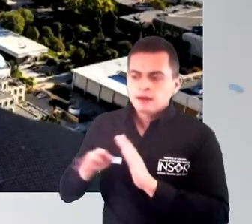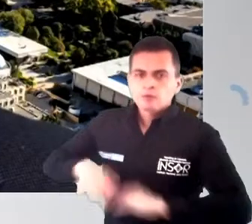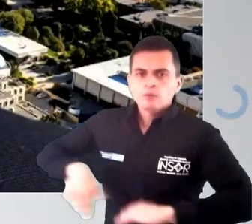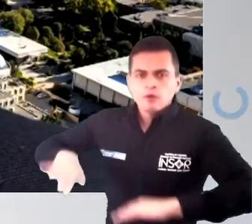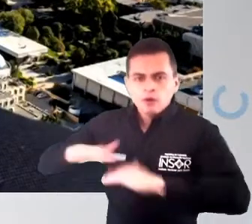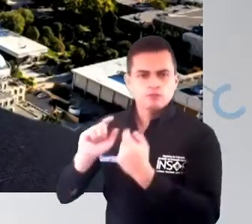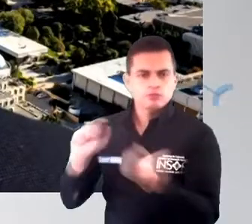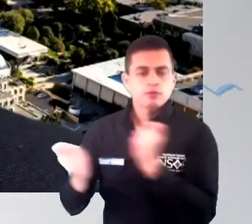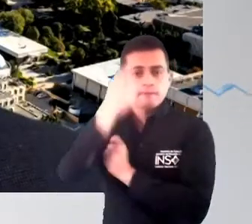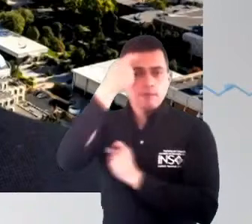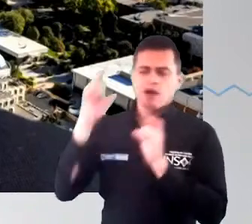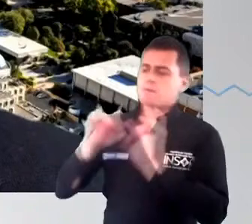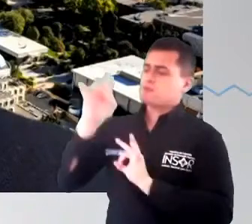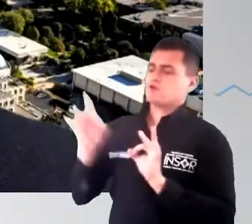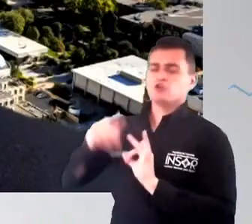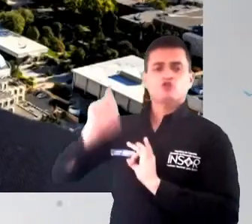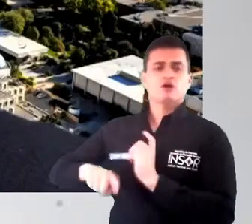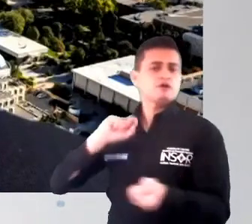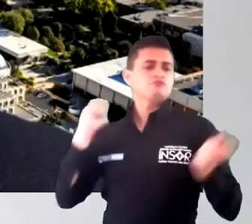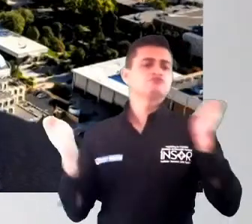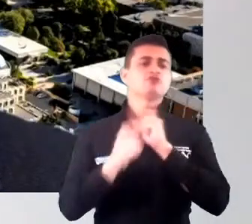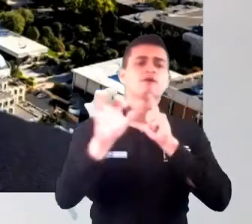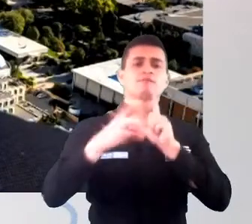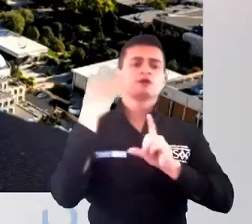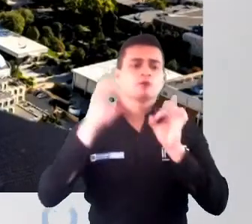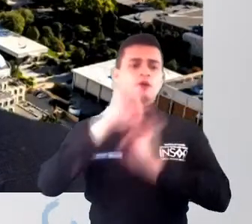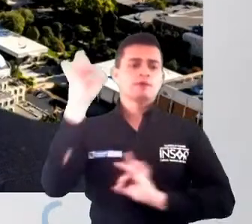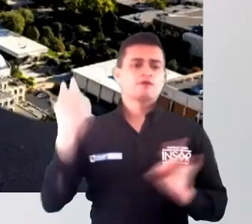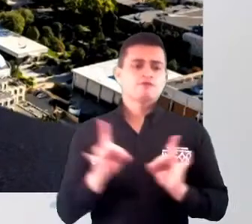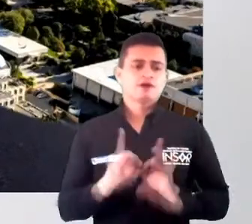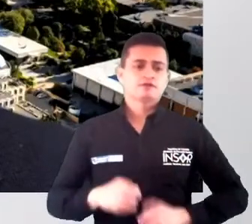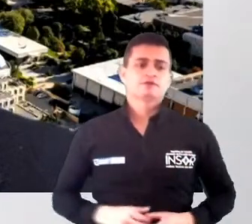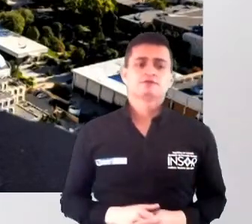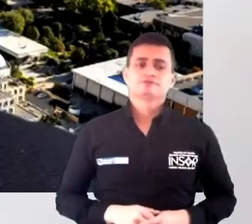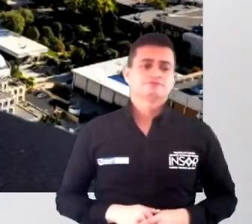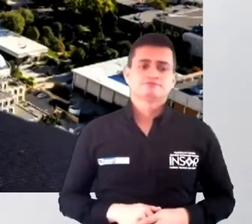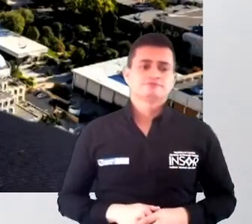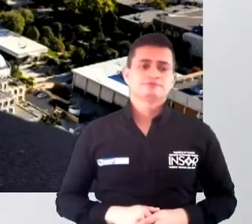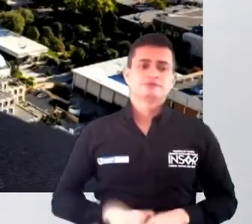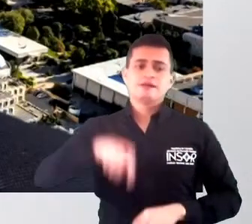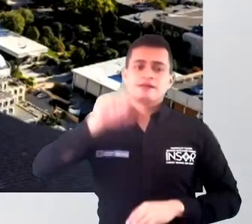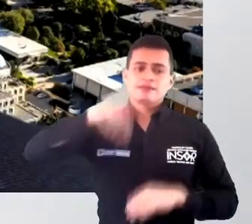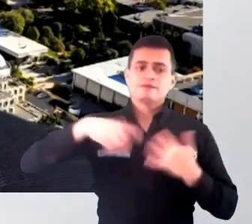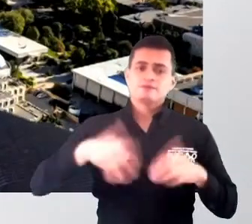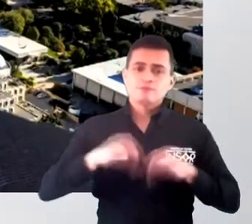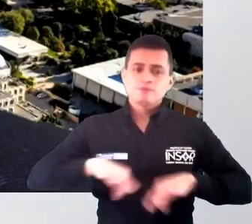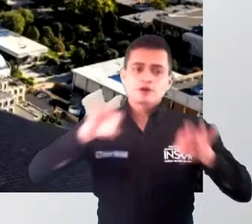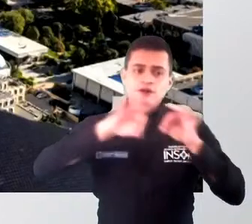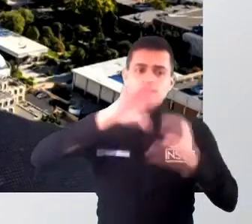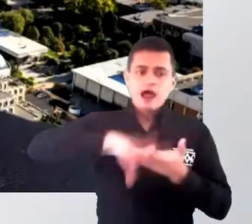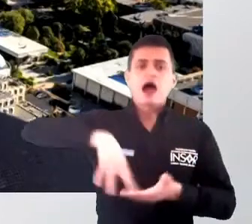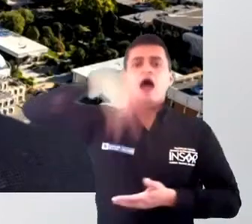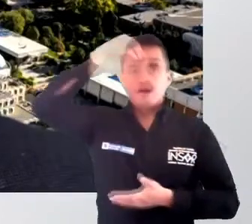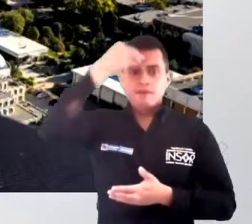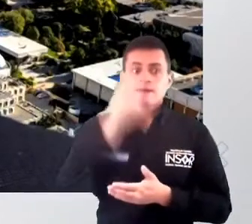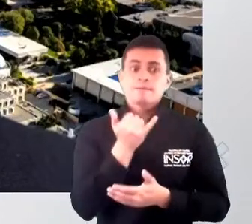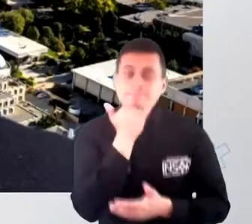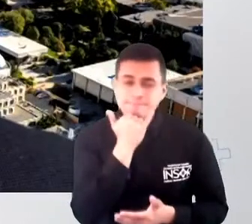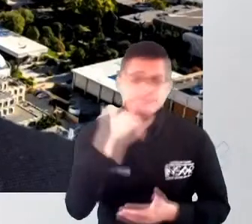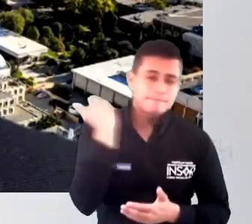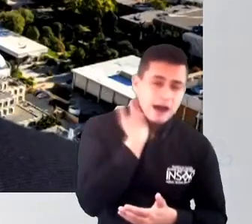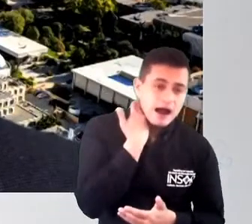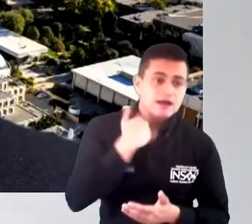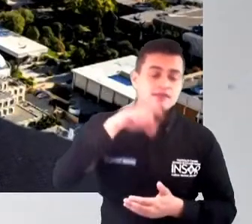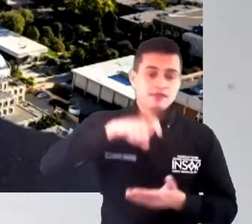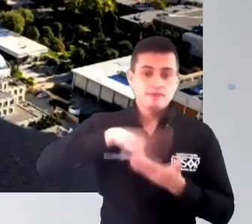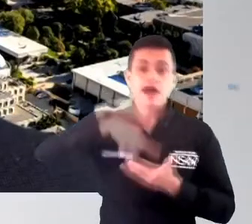van a ser perfectos al mismo tiempo. Todos van a aprender y todos van a cometer errores y vamos a aprender de estos errores. Por lo